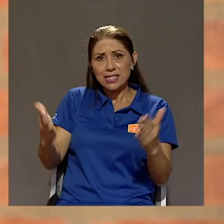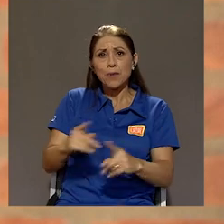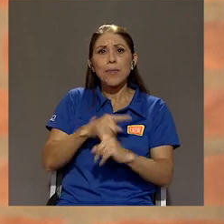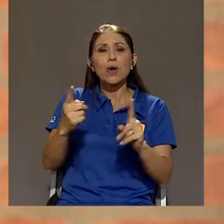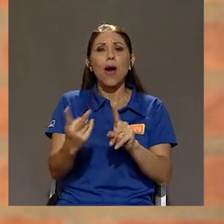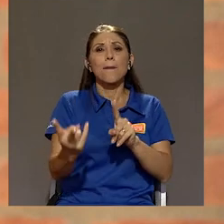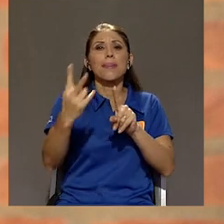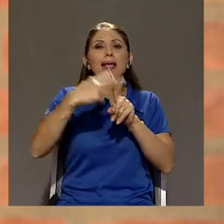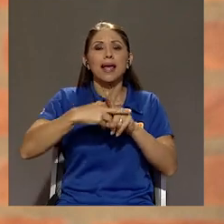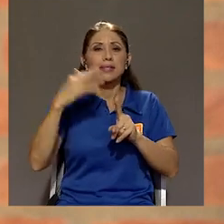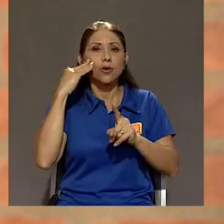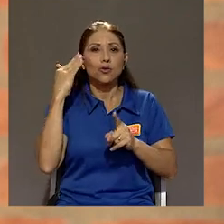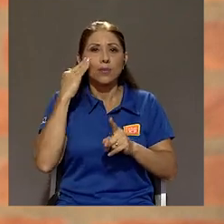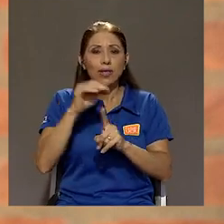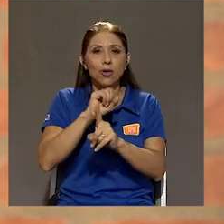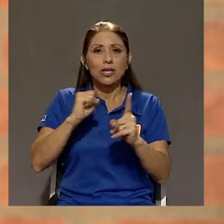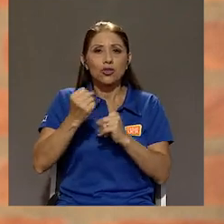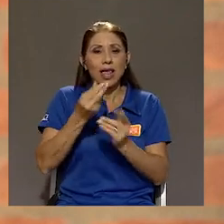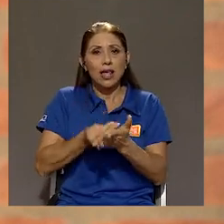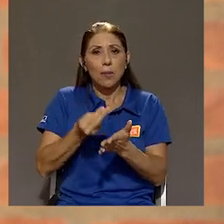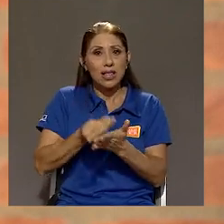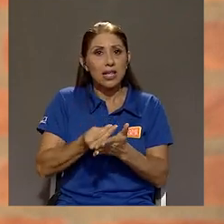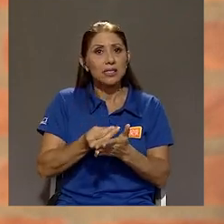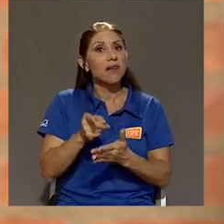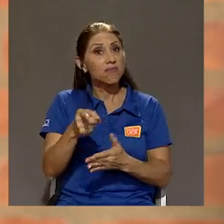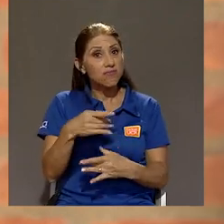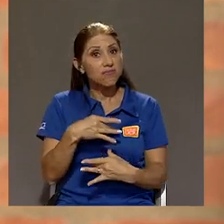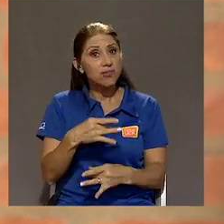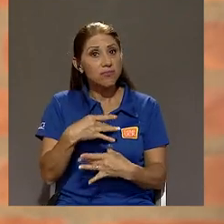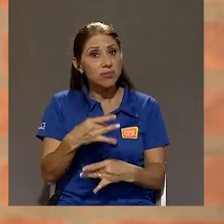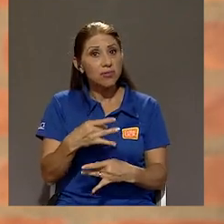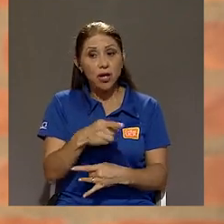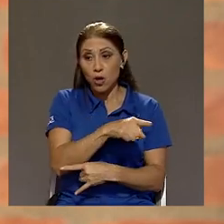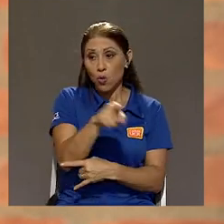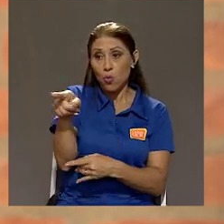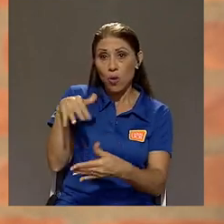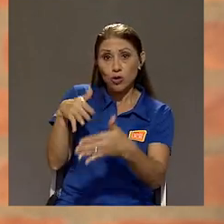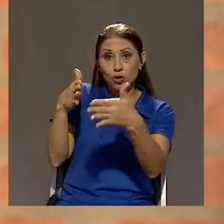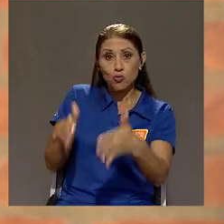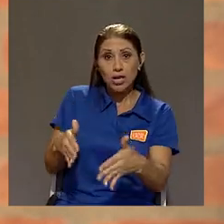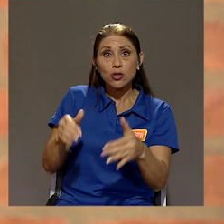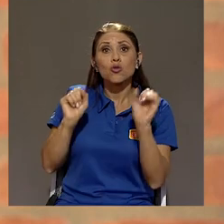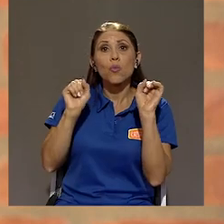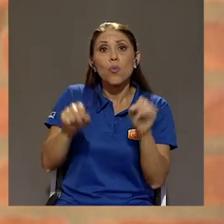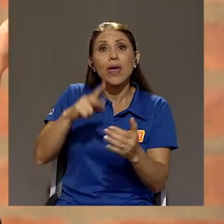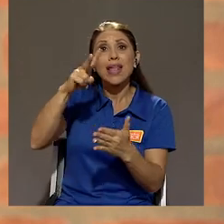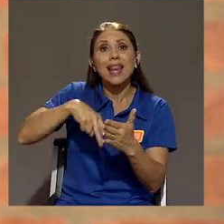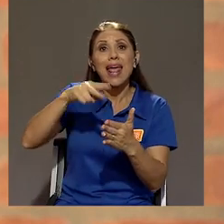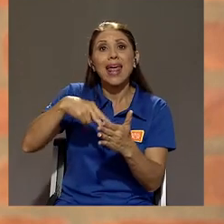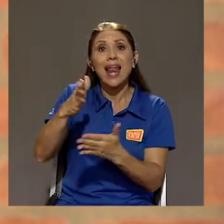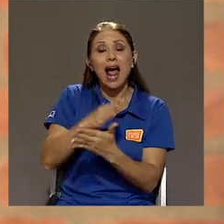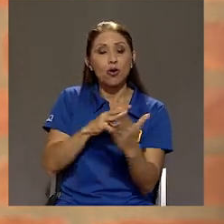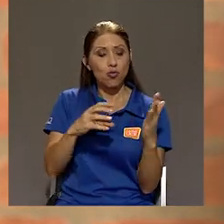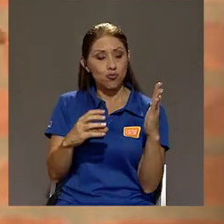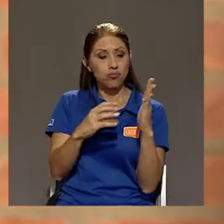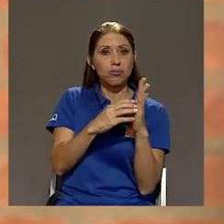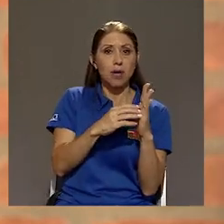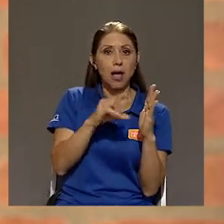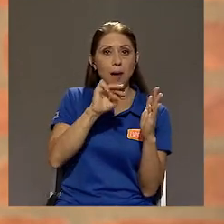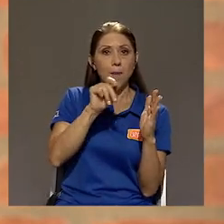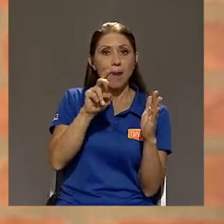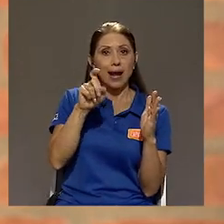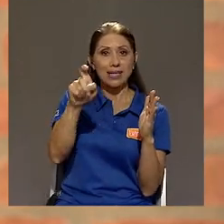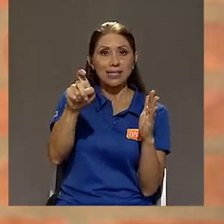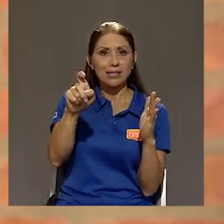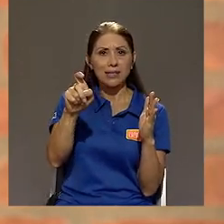aplicadas al conocimiento de la sociedad capitalista. Eso es muy interesante. A los muchachos cuando tienen la ocasión de leer algún pasaje de Marx, siempre